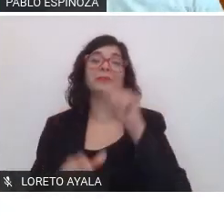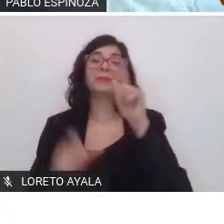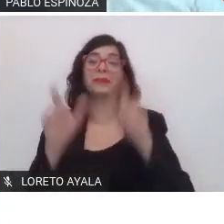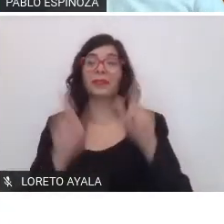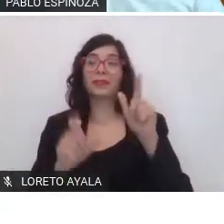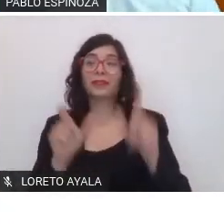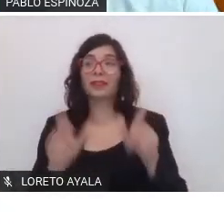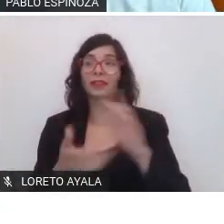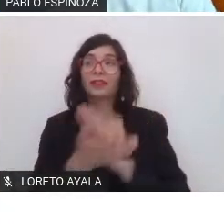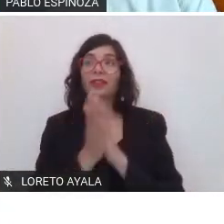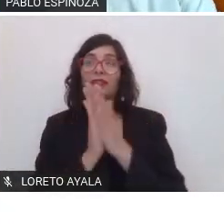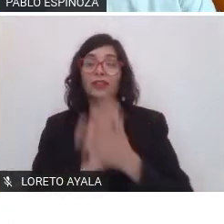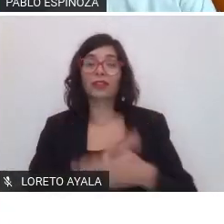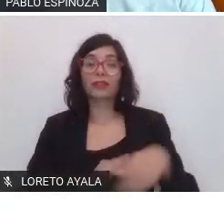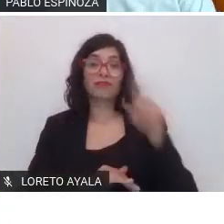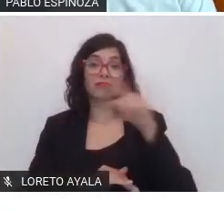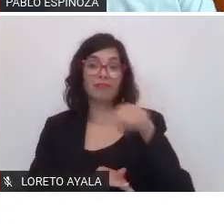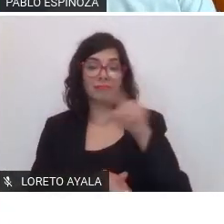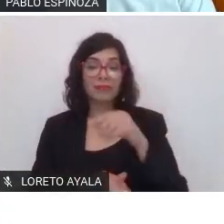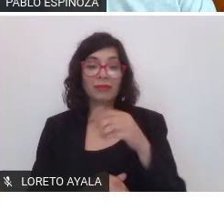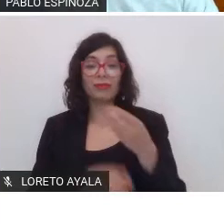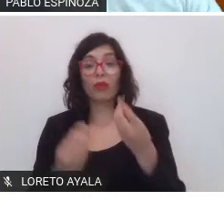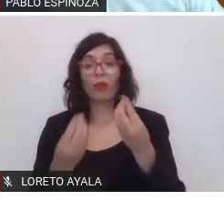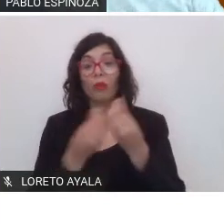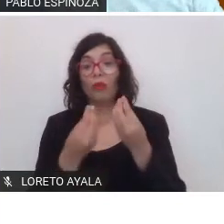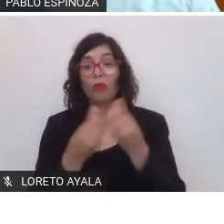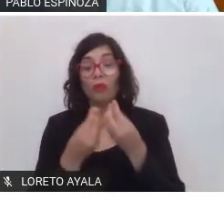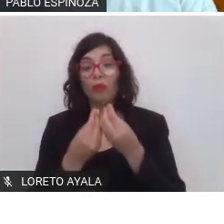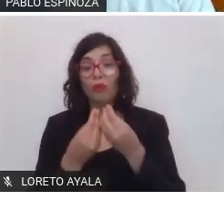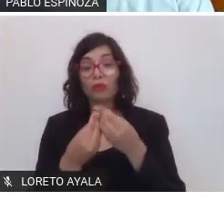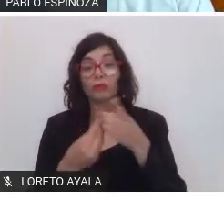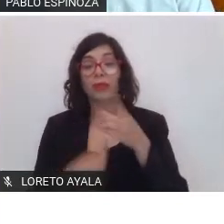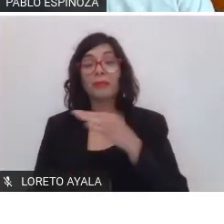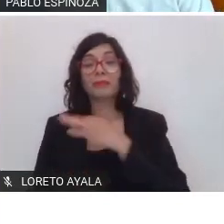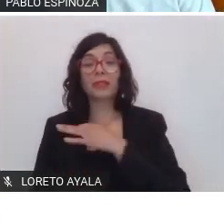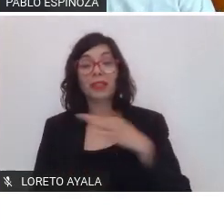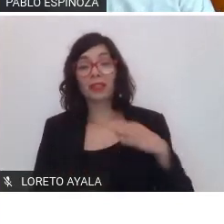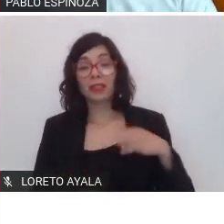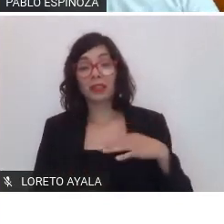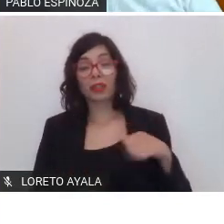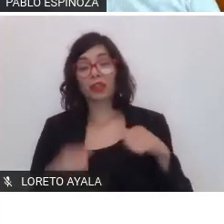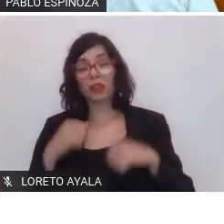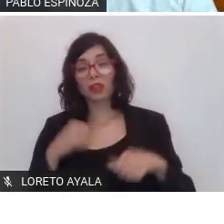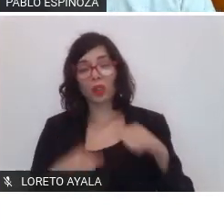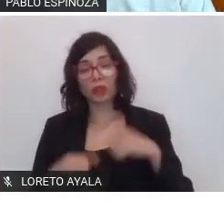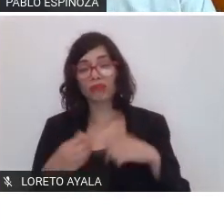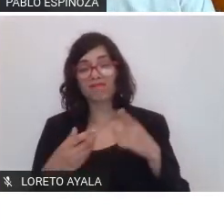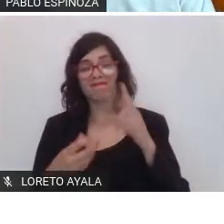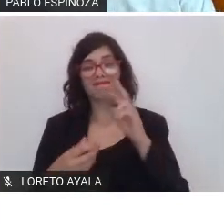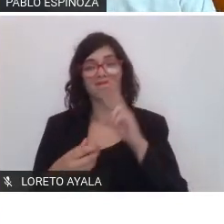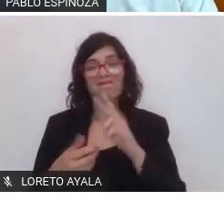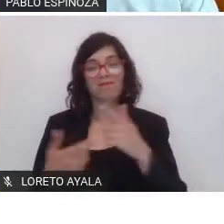porque sin lugar a duda, estimado, muchas veces el ministerio sufre o hay opiniones políticas acerca